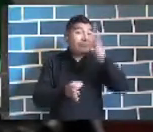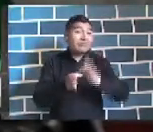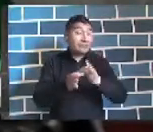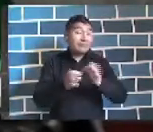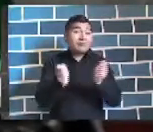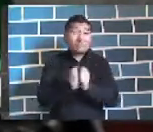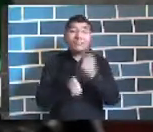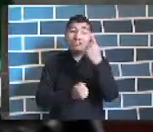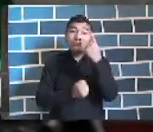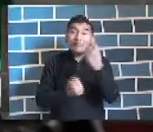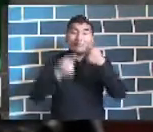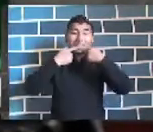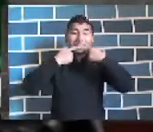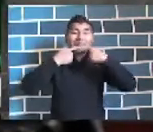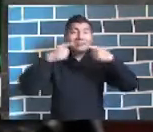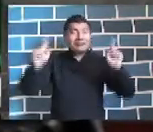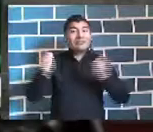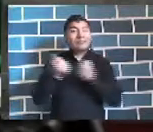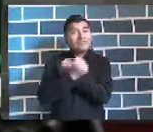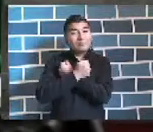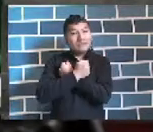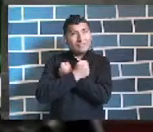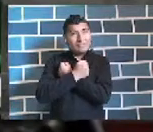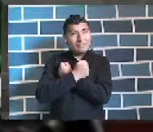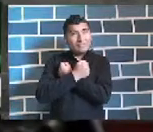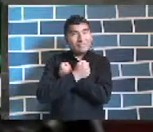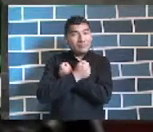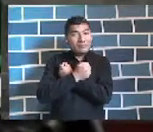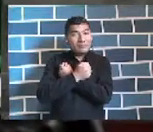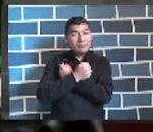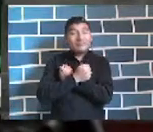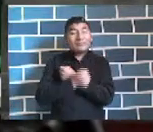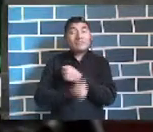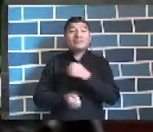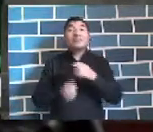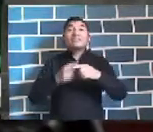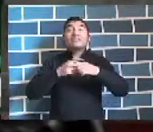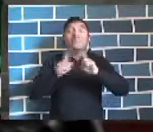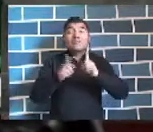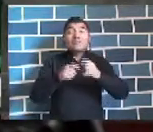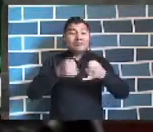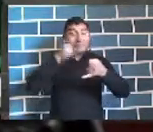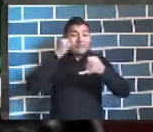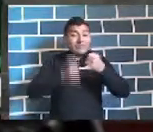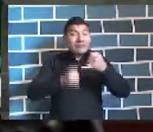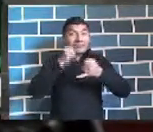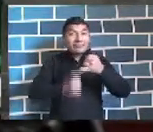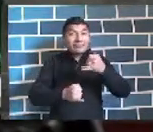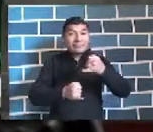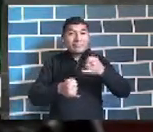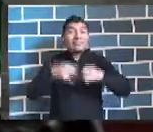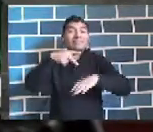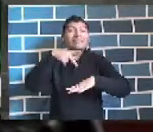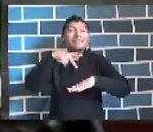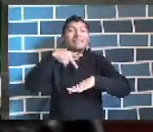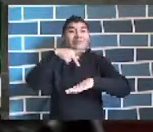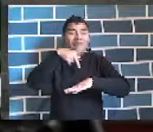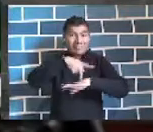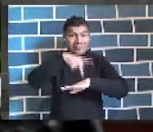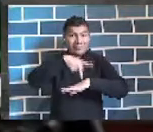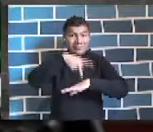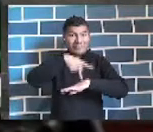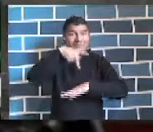Con una declaración de amor. Pedro, al final, a la pregunta de Jesús que le